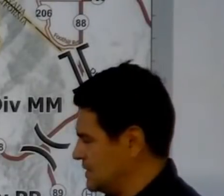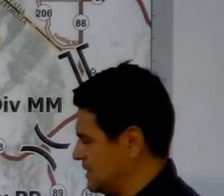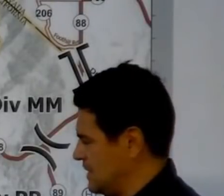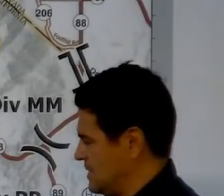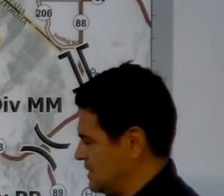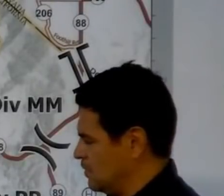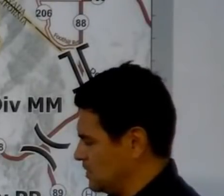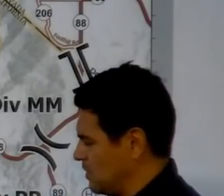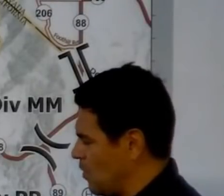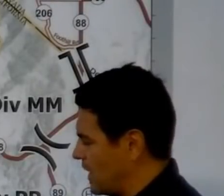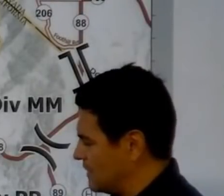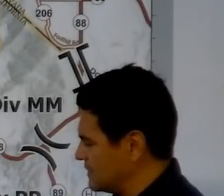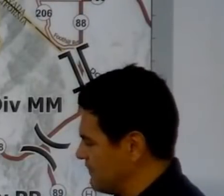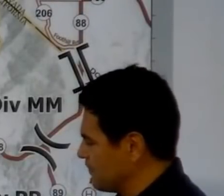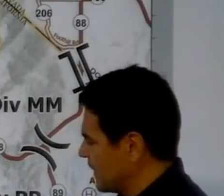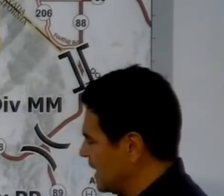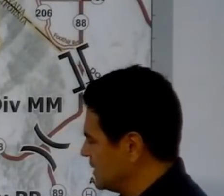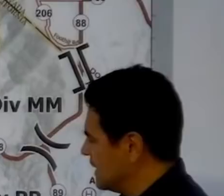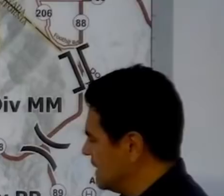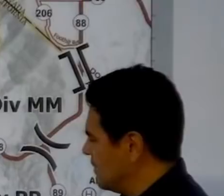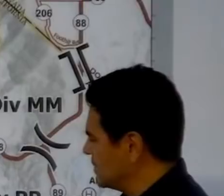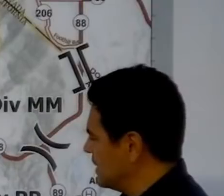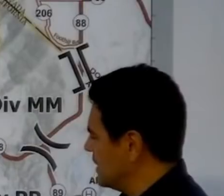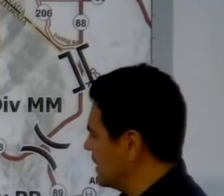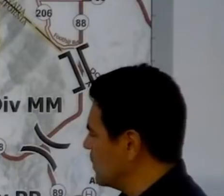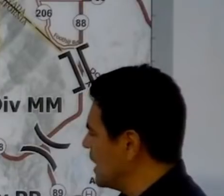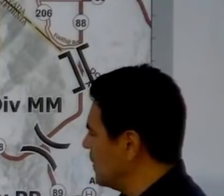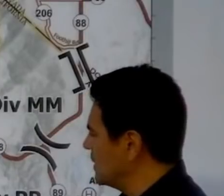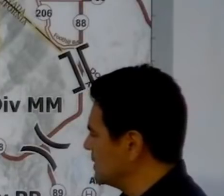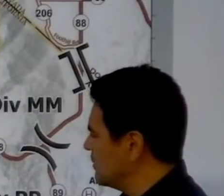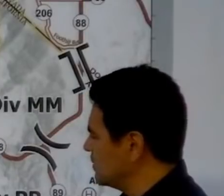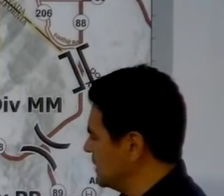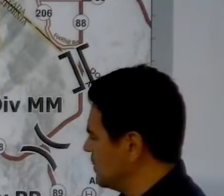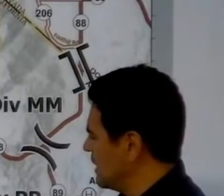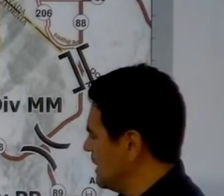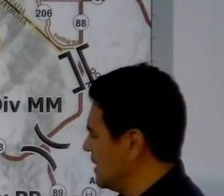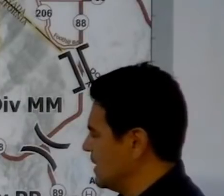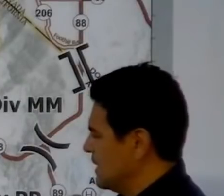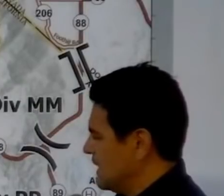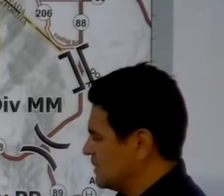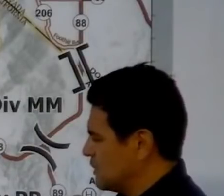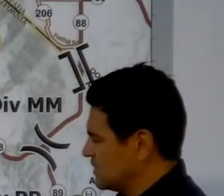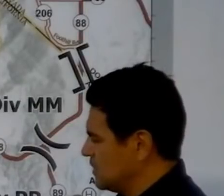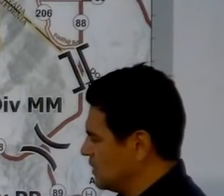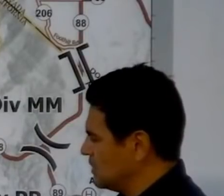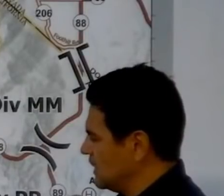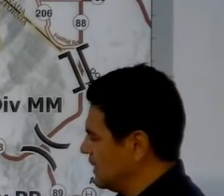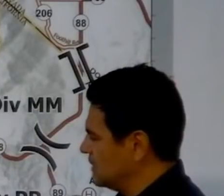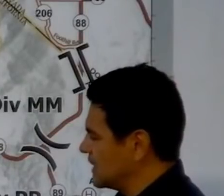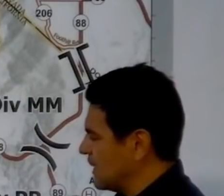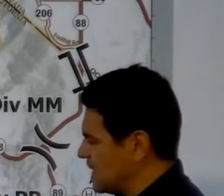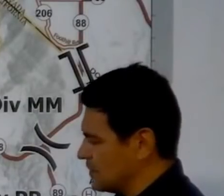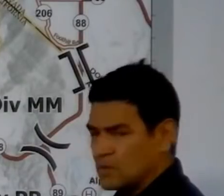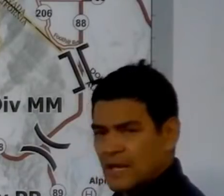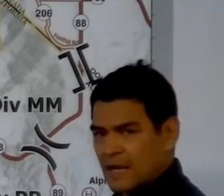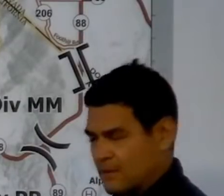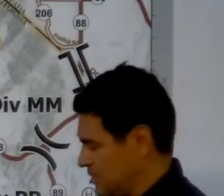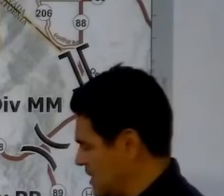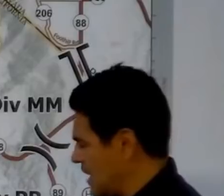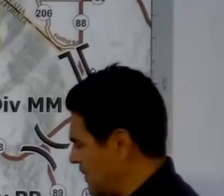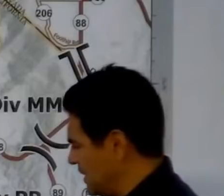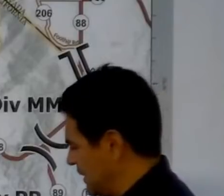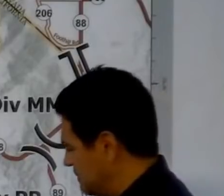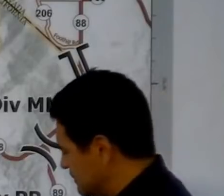que es este 12 horas. Así que tenemos que tener cuidado y estamos viendo que la situación está